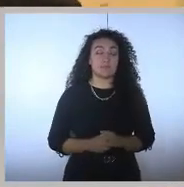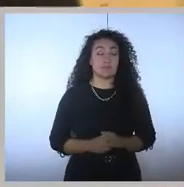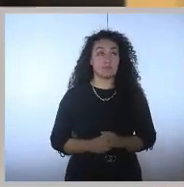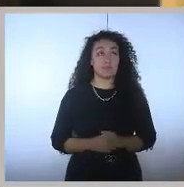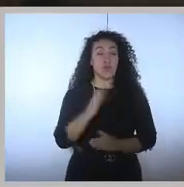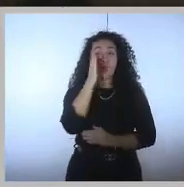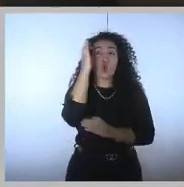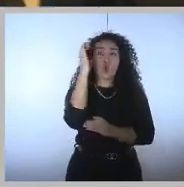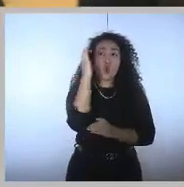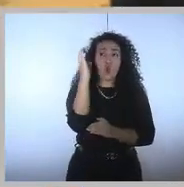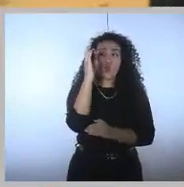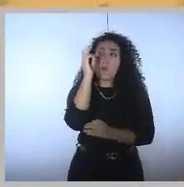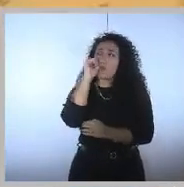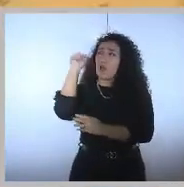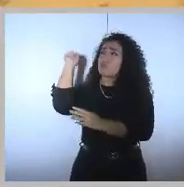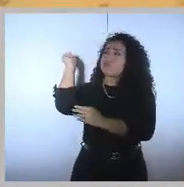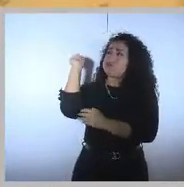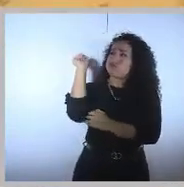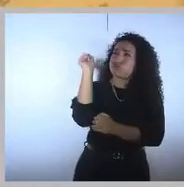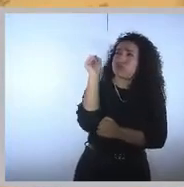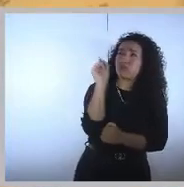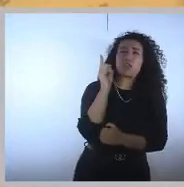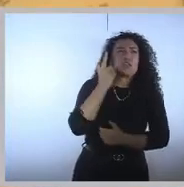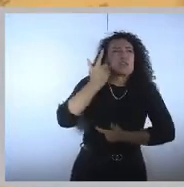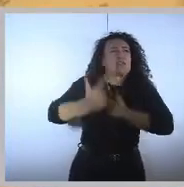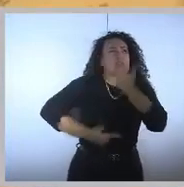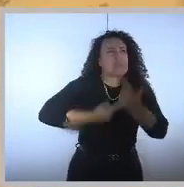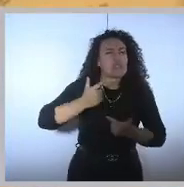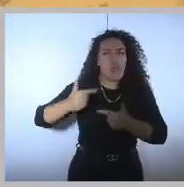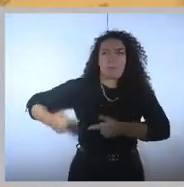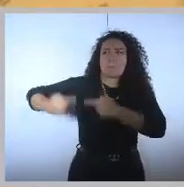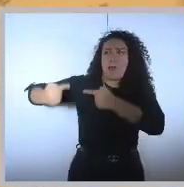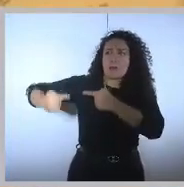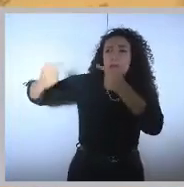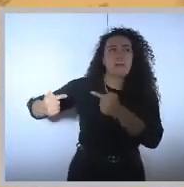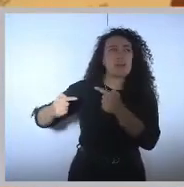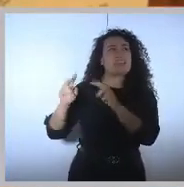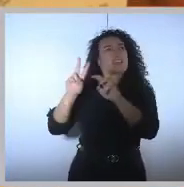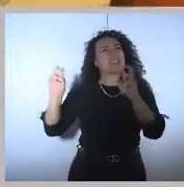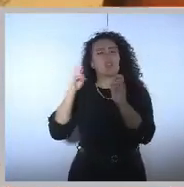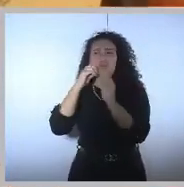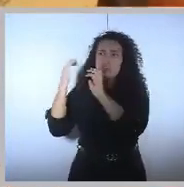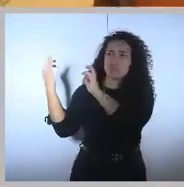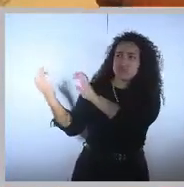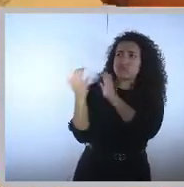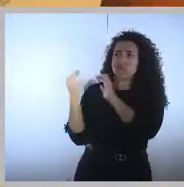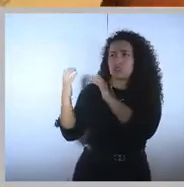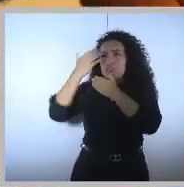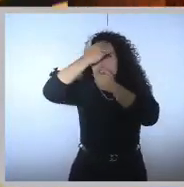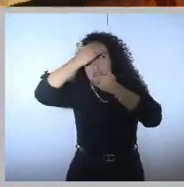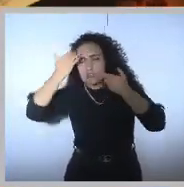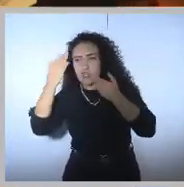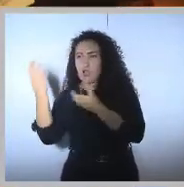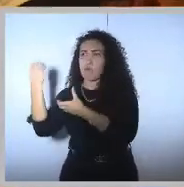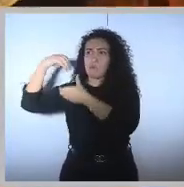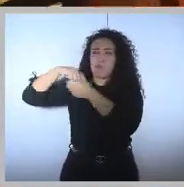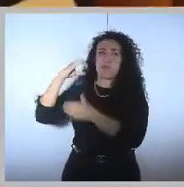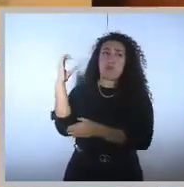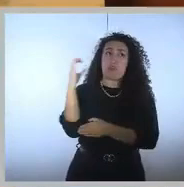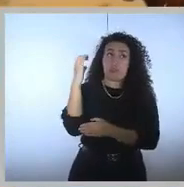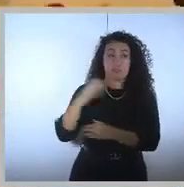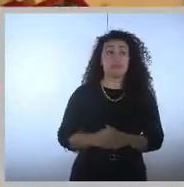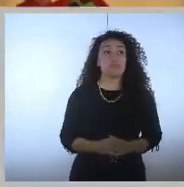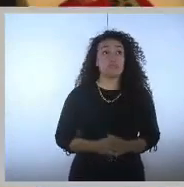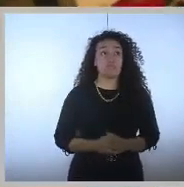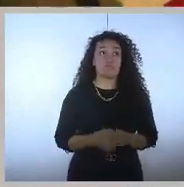años también muchas luchas y enfrentamientos relacionados a los conflictos internos, y que ha sido